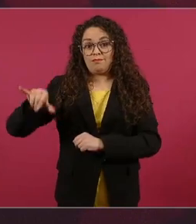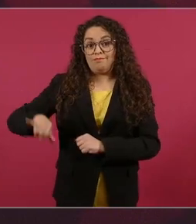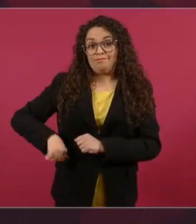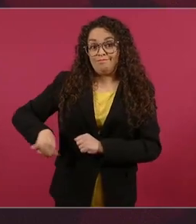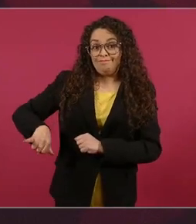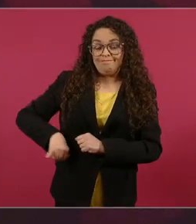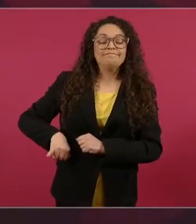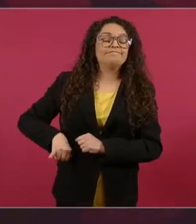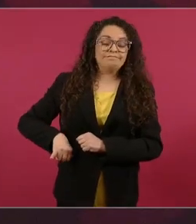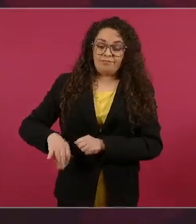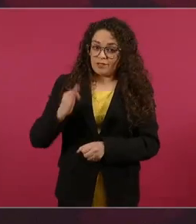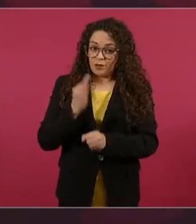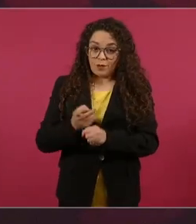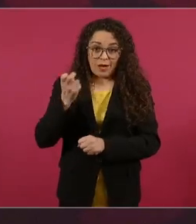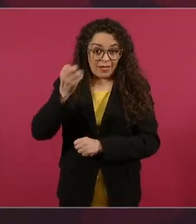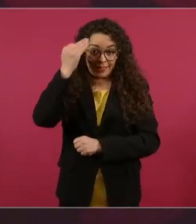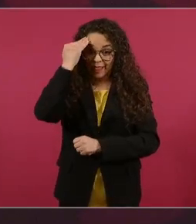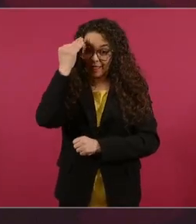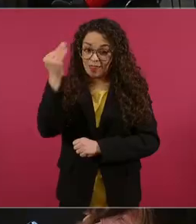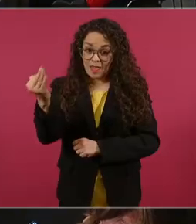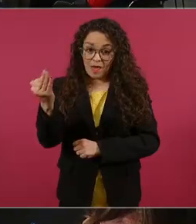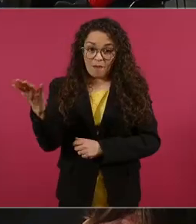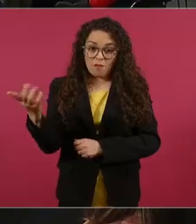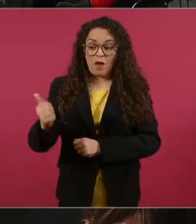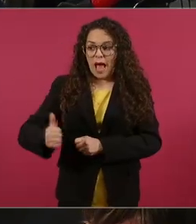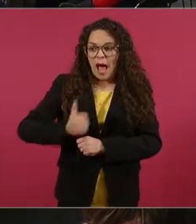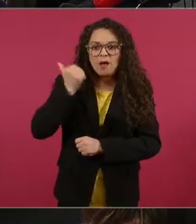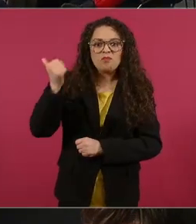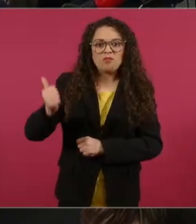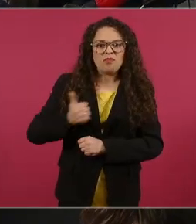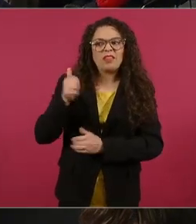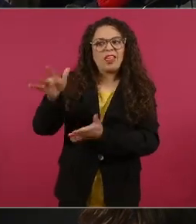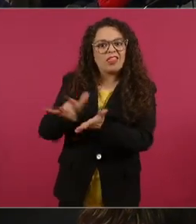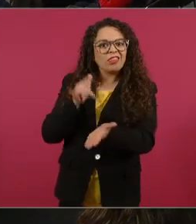y de mucho oportunismo,